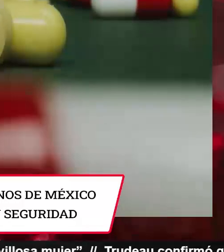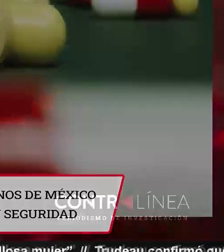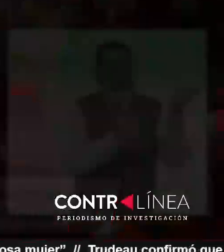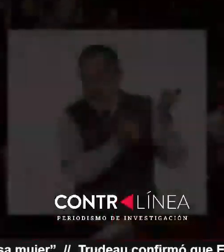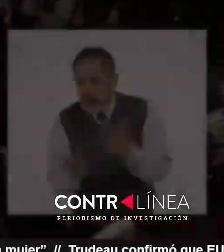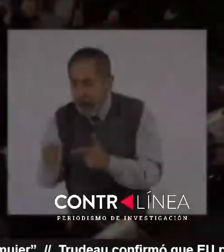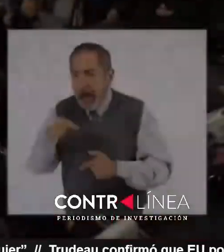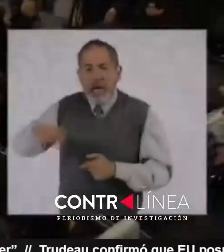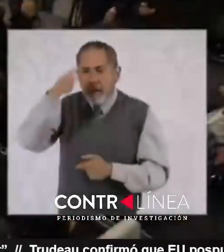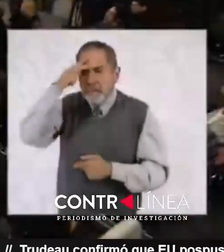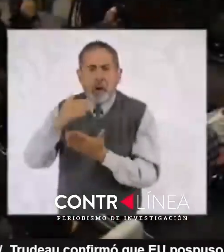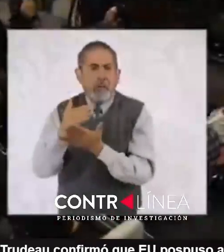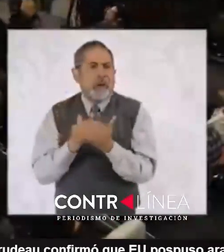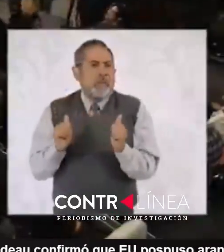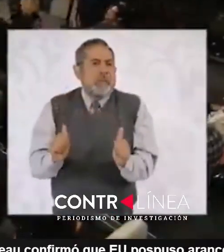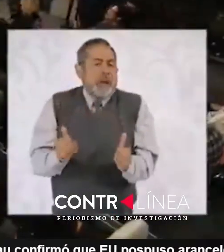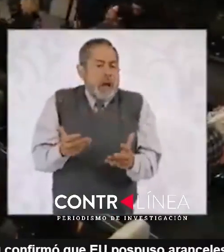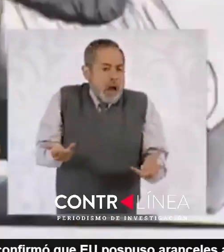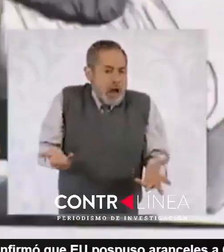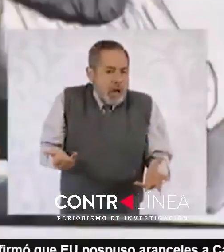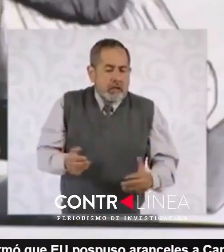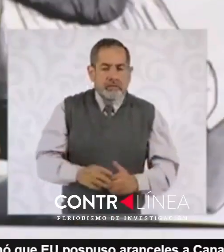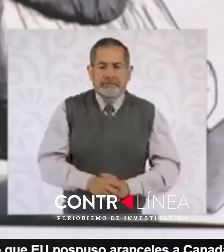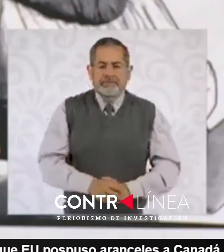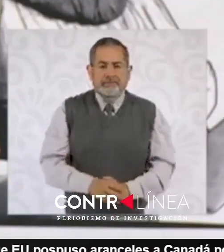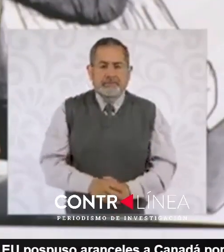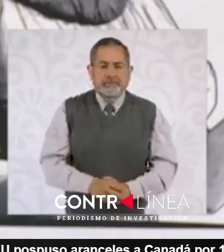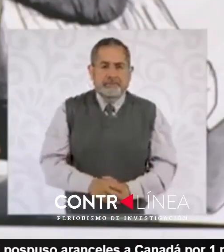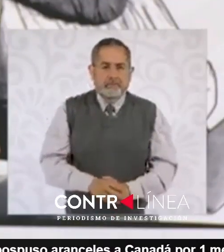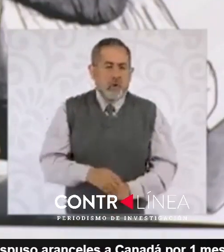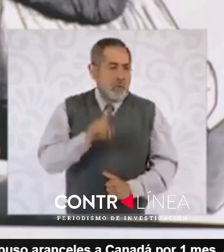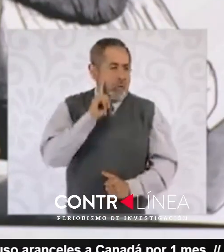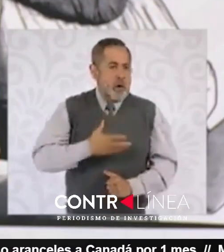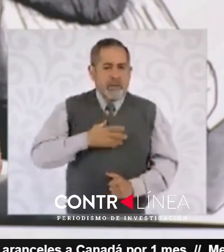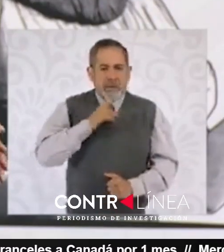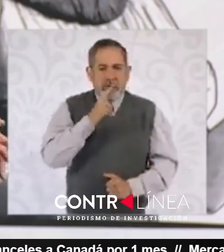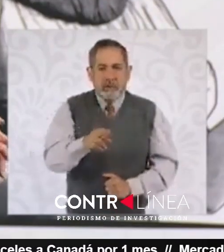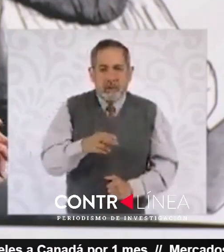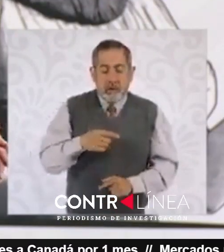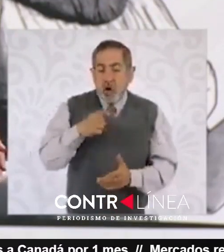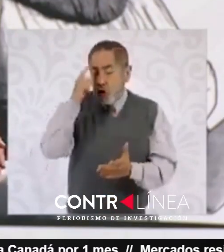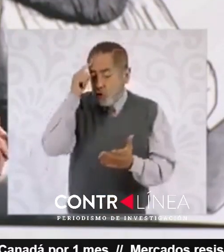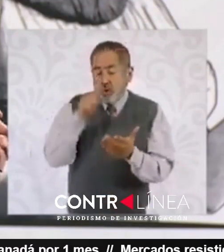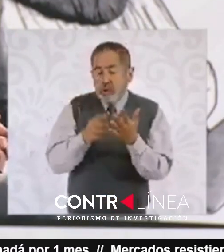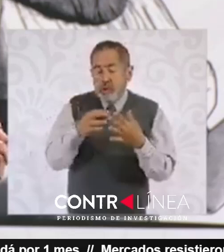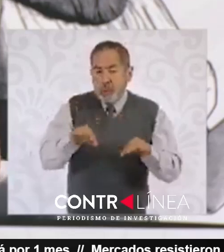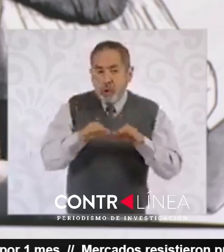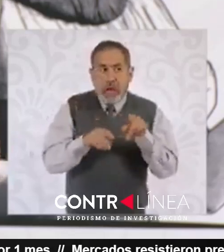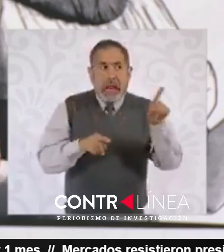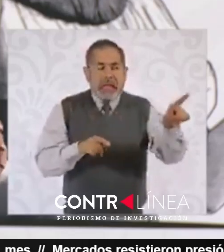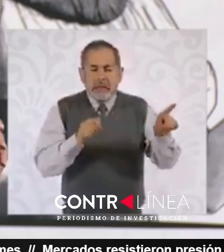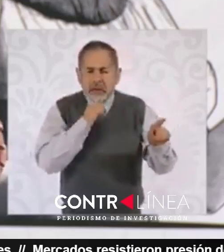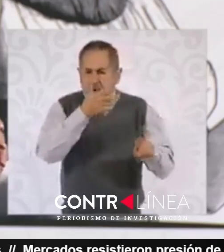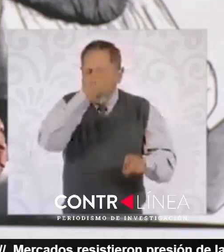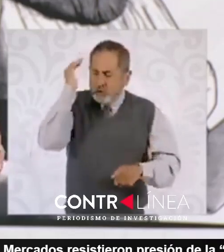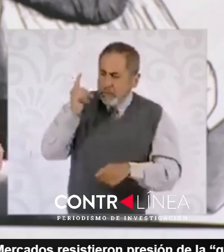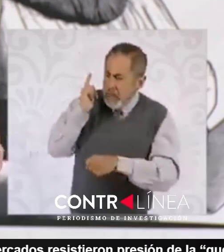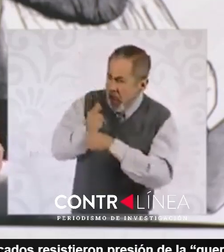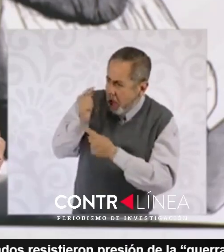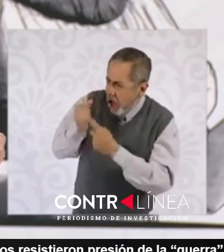Sheinbaum. Inclusive en la conversación, él no estaba muy informado. Yo le dije,